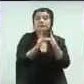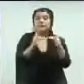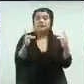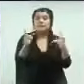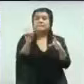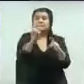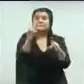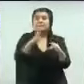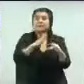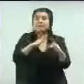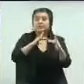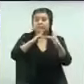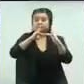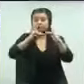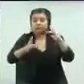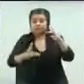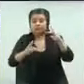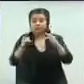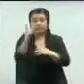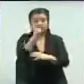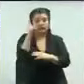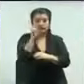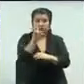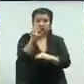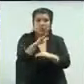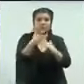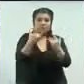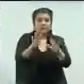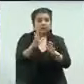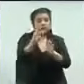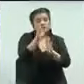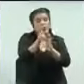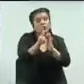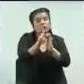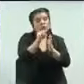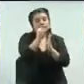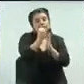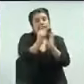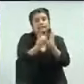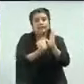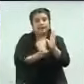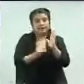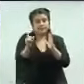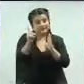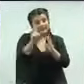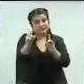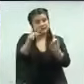ha sufrido alguna deflexión importante, estuvieron circulando algunas imágenes que no eran de este puente.